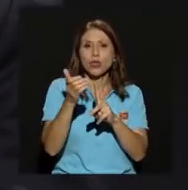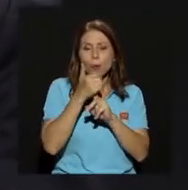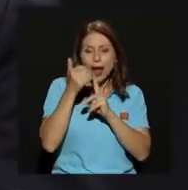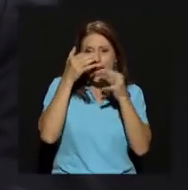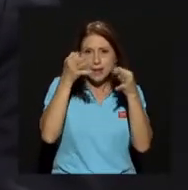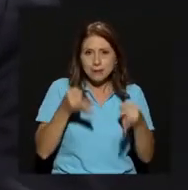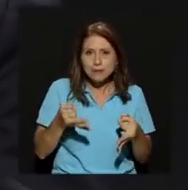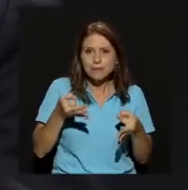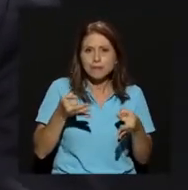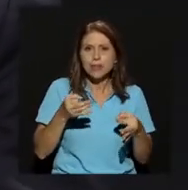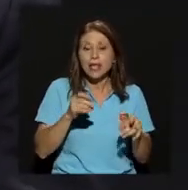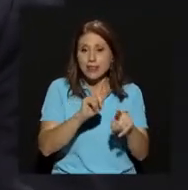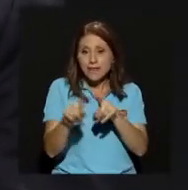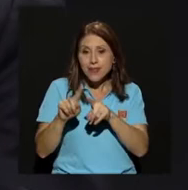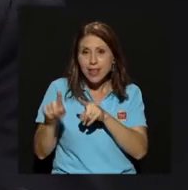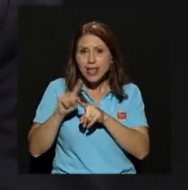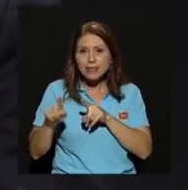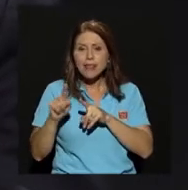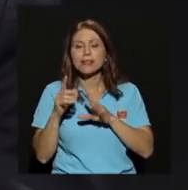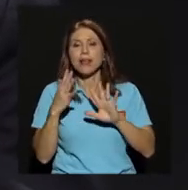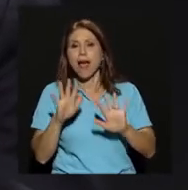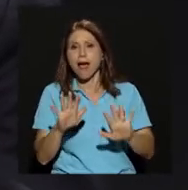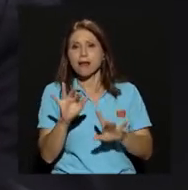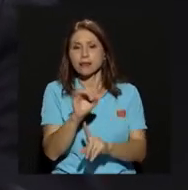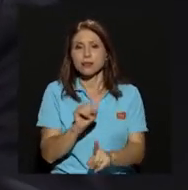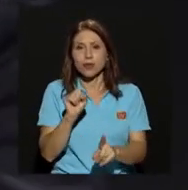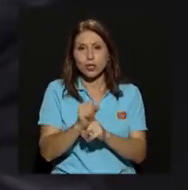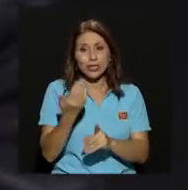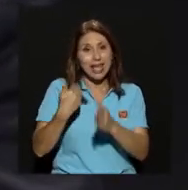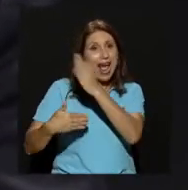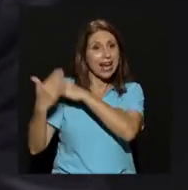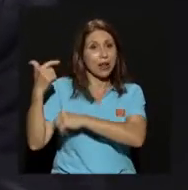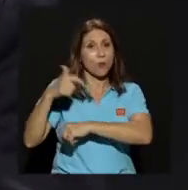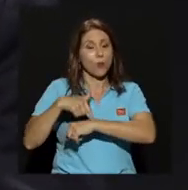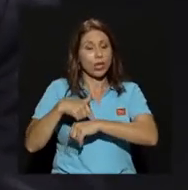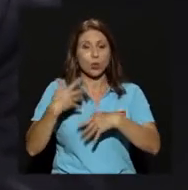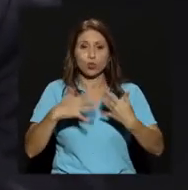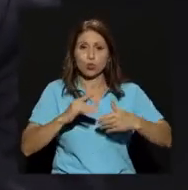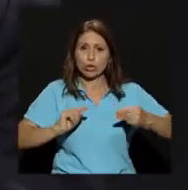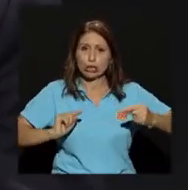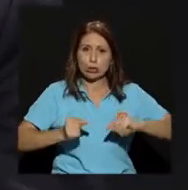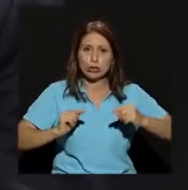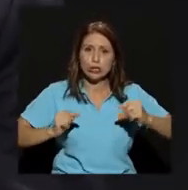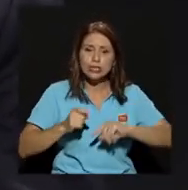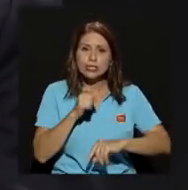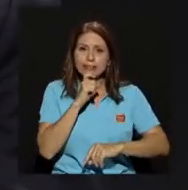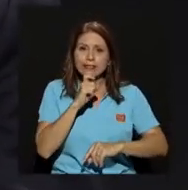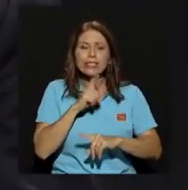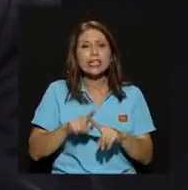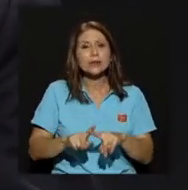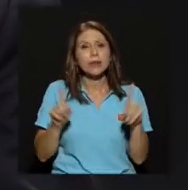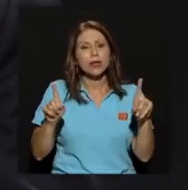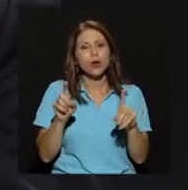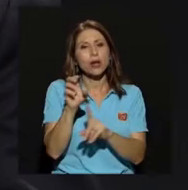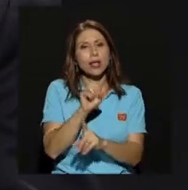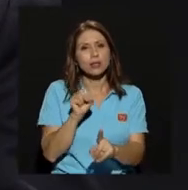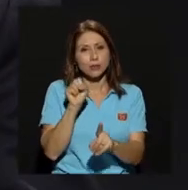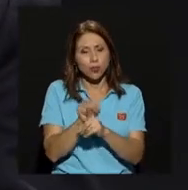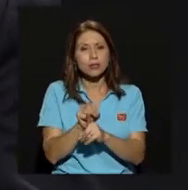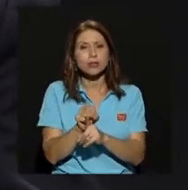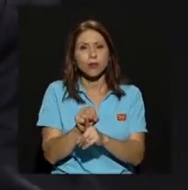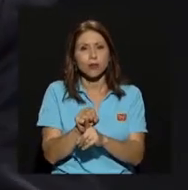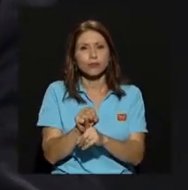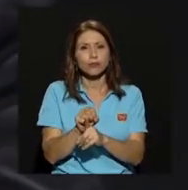de medidas una serie de decisiones que en aquel entonces fueron dolorosas y difíciles pero que la situación